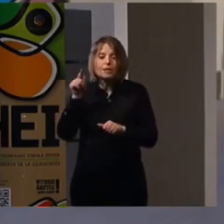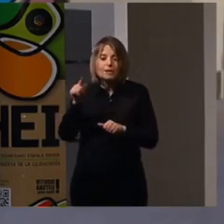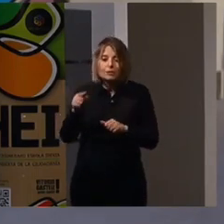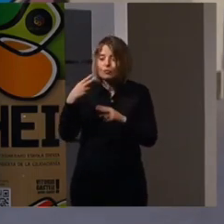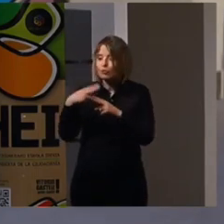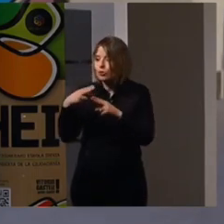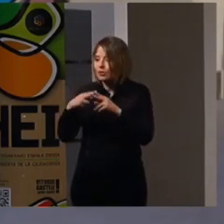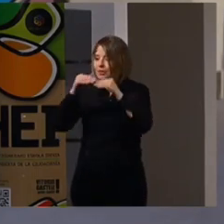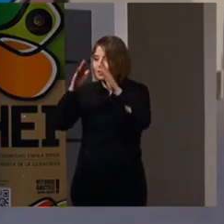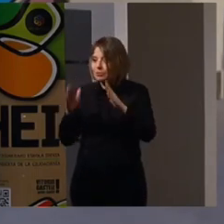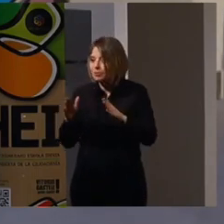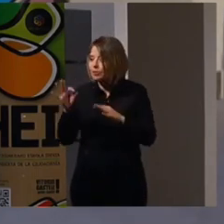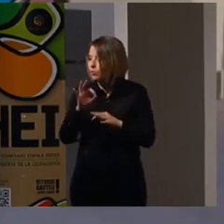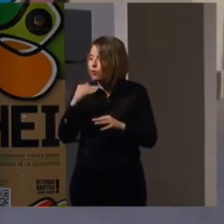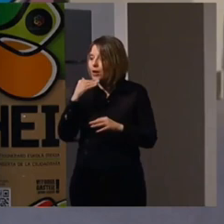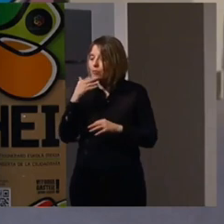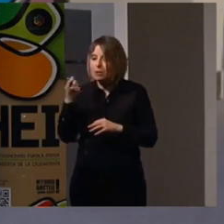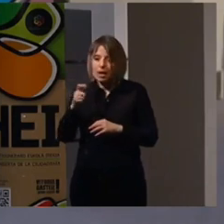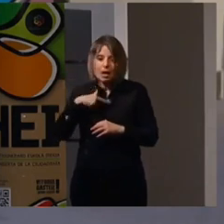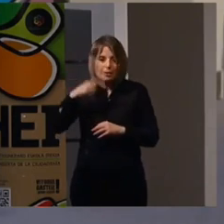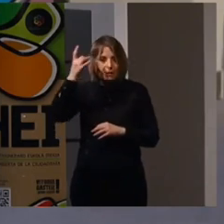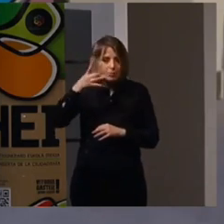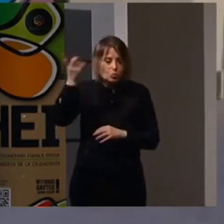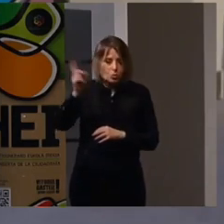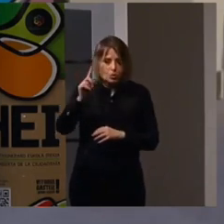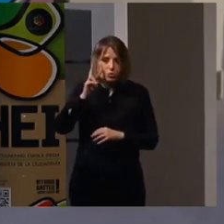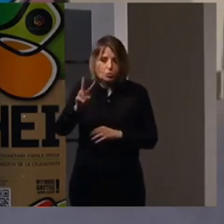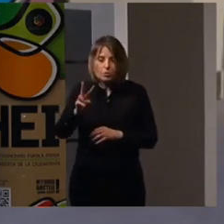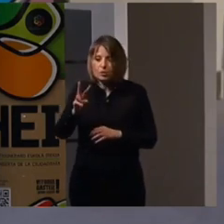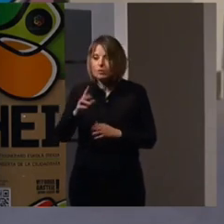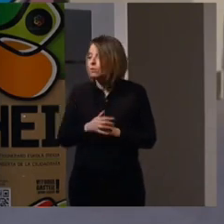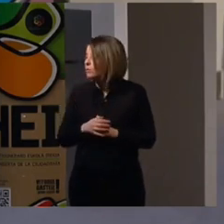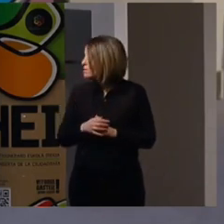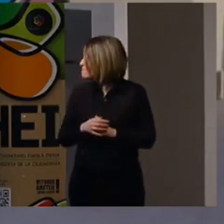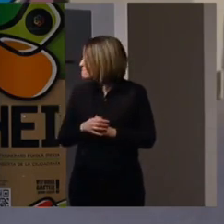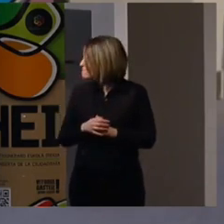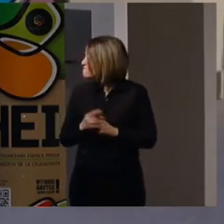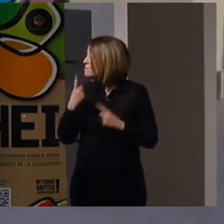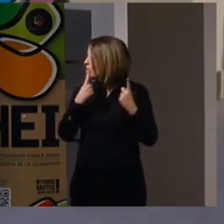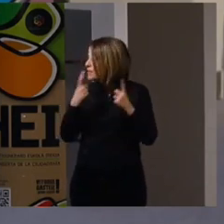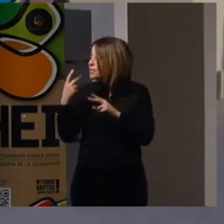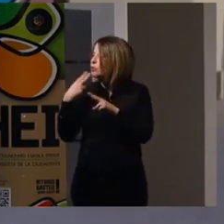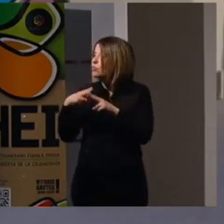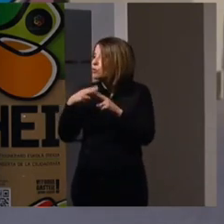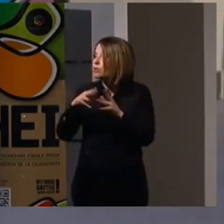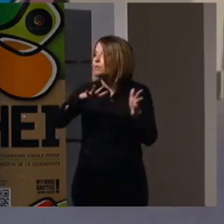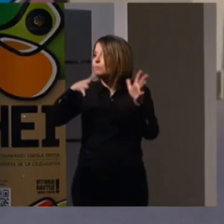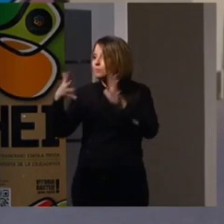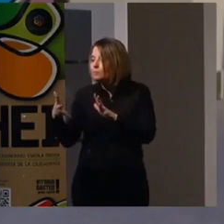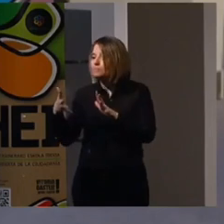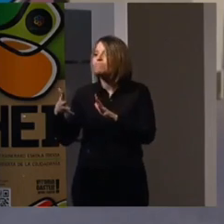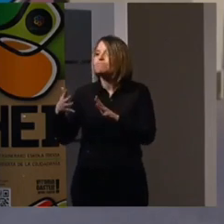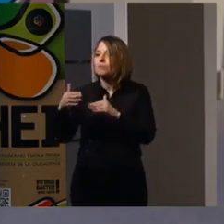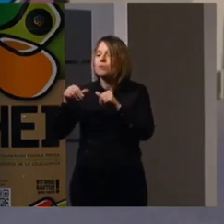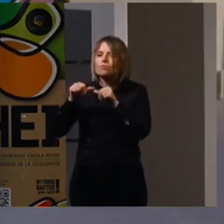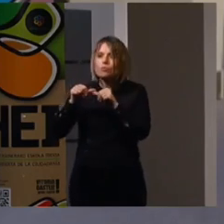políticas de vivienda o sean otra cosa equivalente, que a mí no se me ocurre, solamente veo esa, pero que quizá haya otras, de necesitamos políticas profundamente transformadoras y